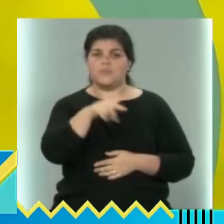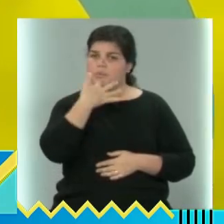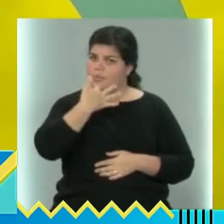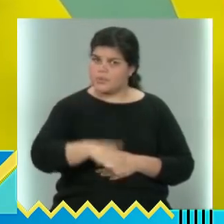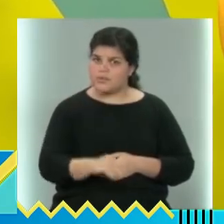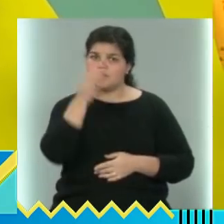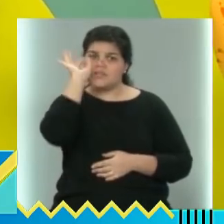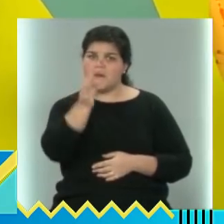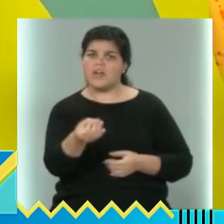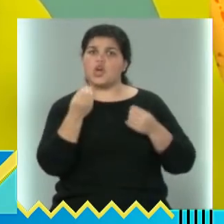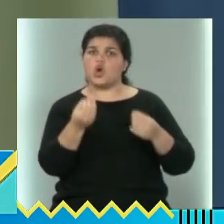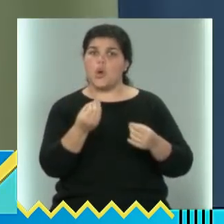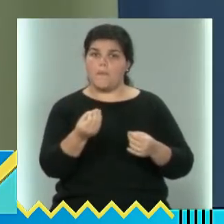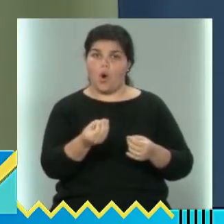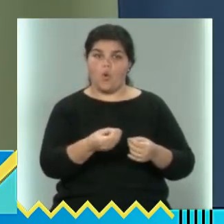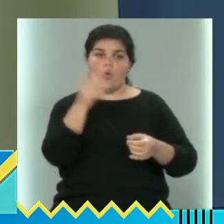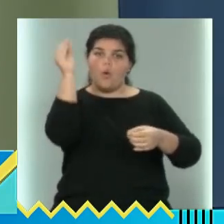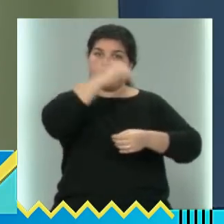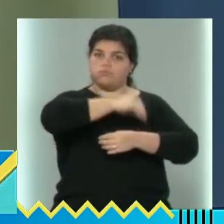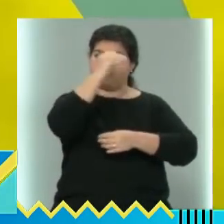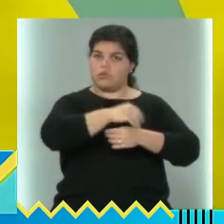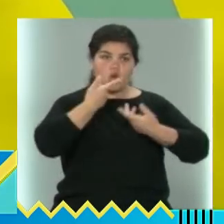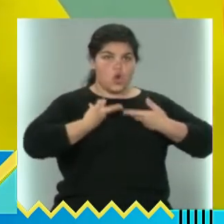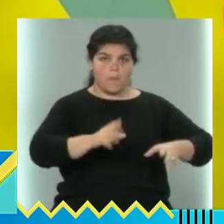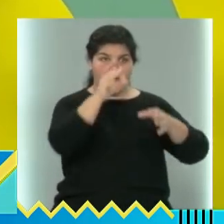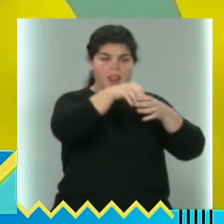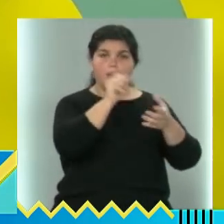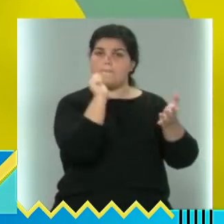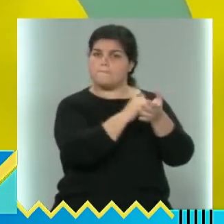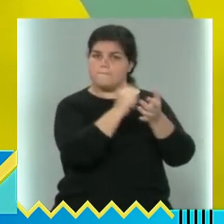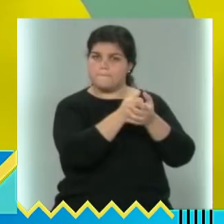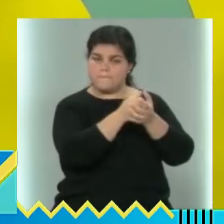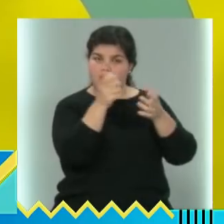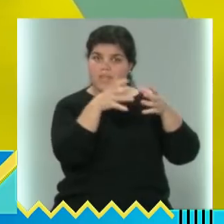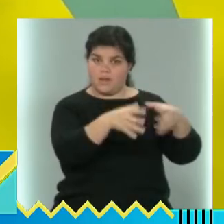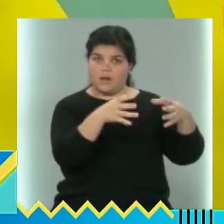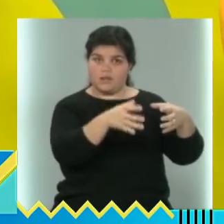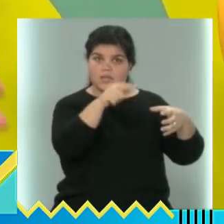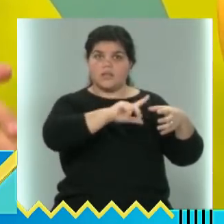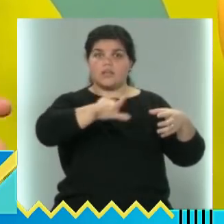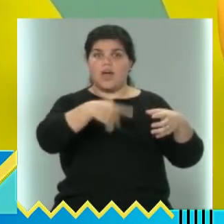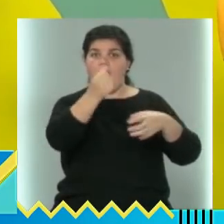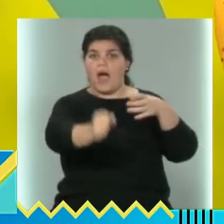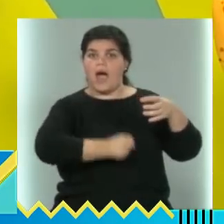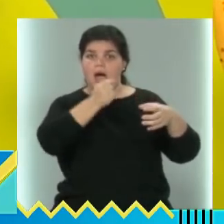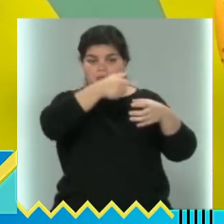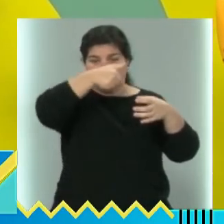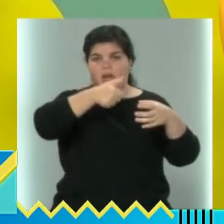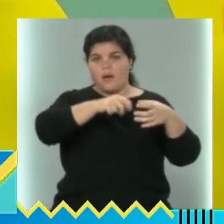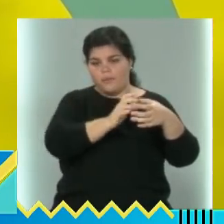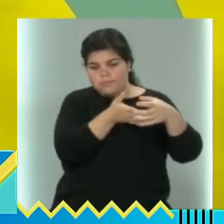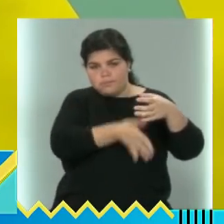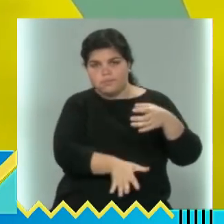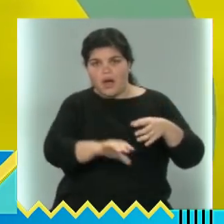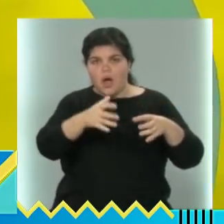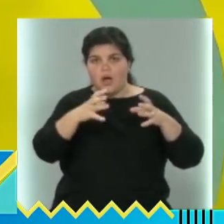forma un yacimiento convencional a partir de la fractura natural de la roca madre y la migración de los hidrocarburos hasta una roca reservorio, te das cuenta